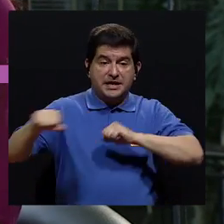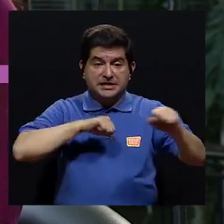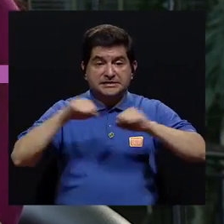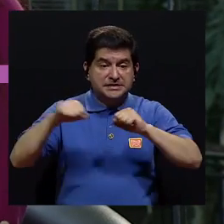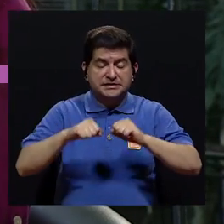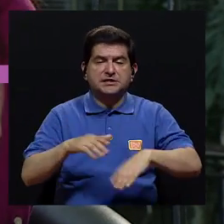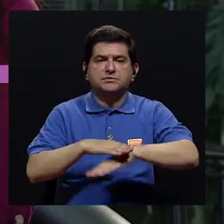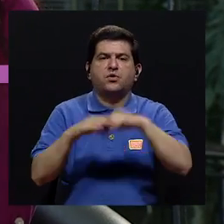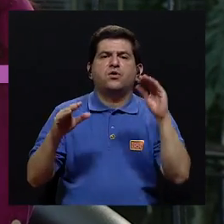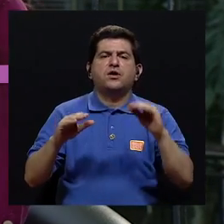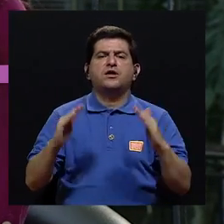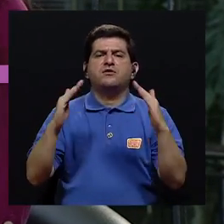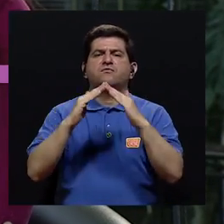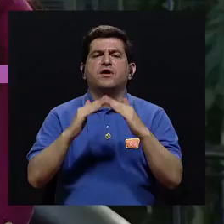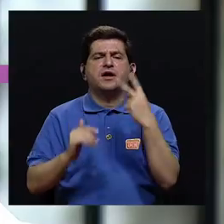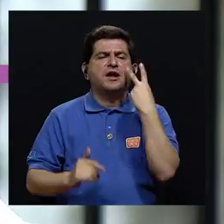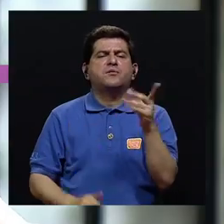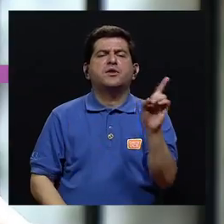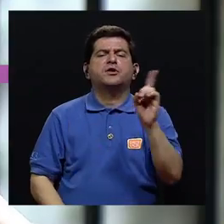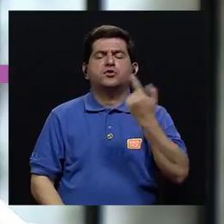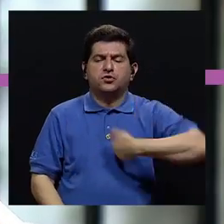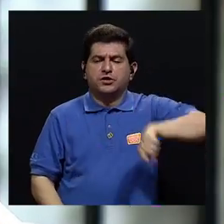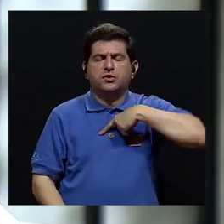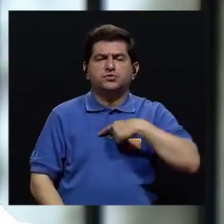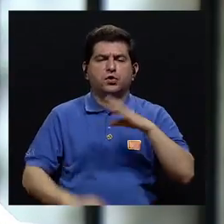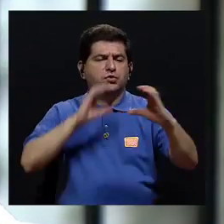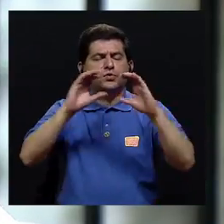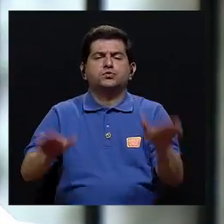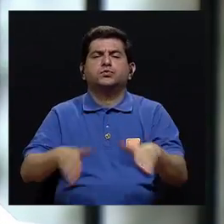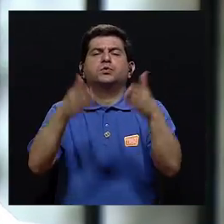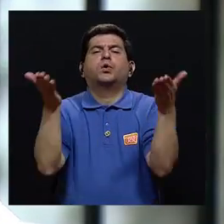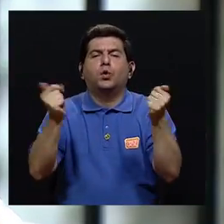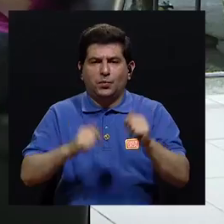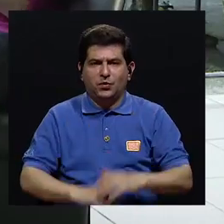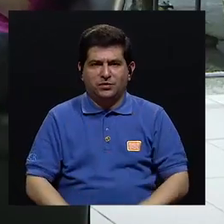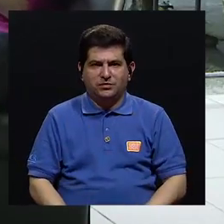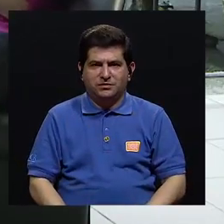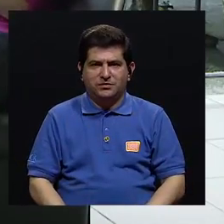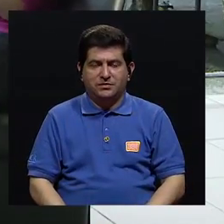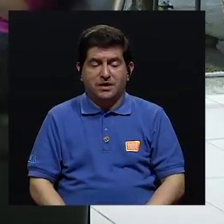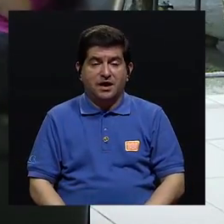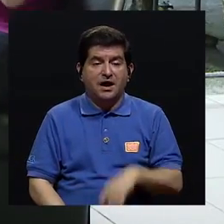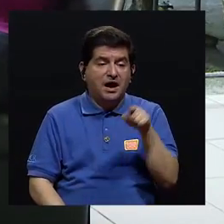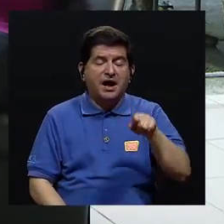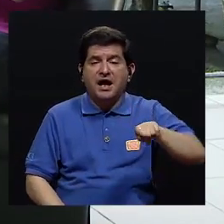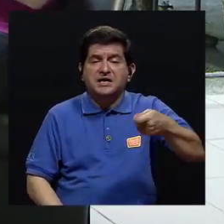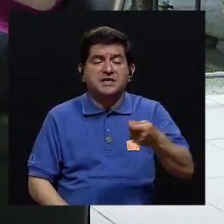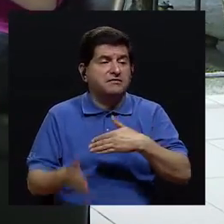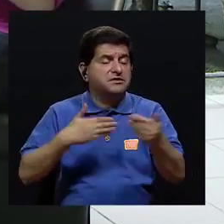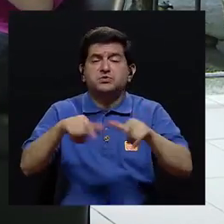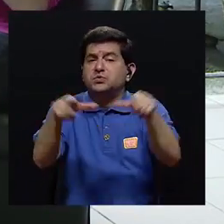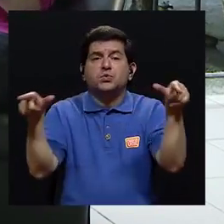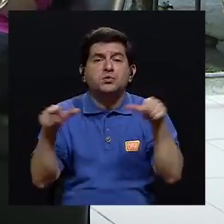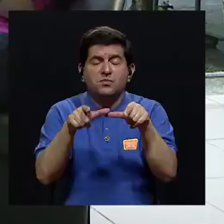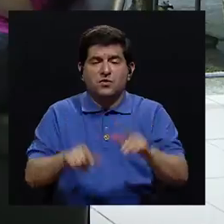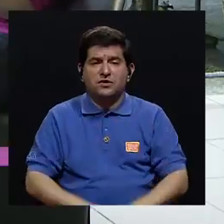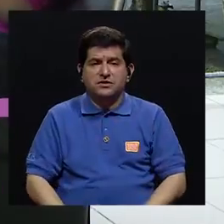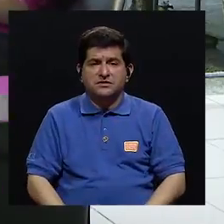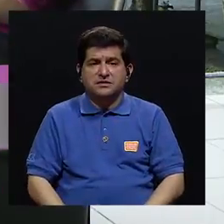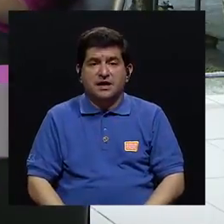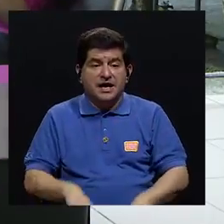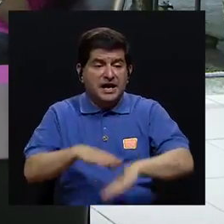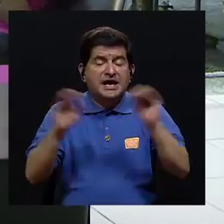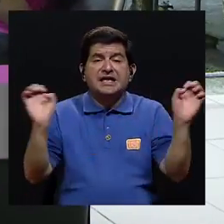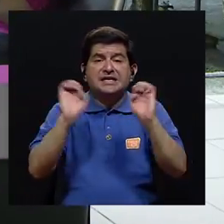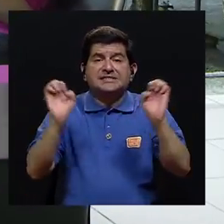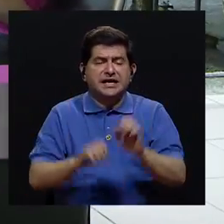un sismo y estamos fuera de la casa, ¿dónde nos vemos? ¿Cómo nos comunicamos? Llegamos, ponemos las llaves en cualquier lugar y si tenemos que